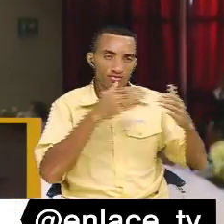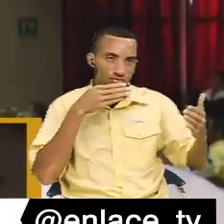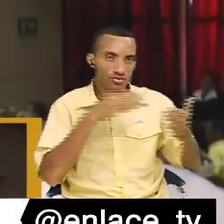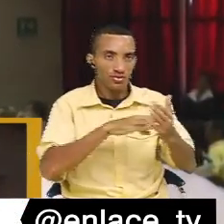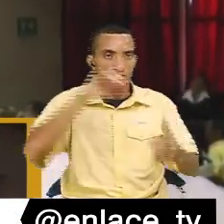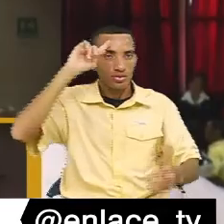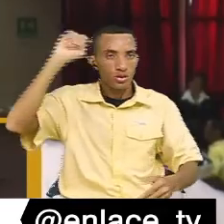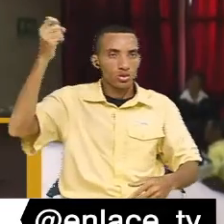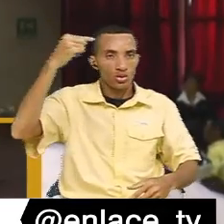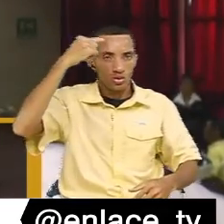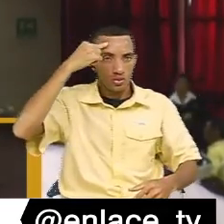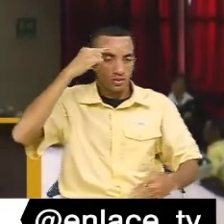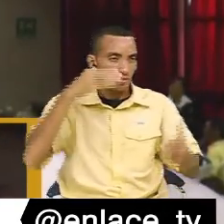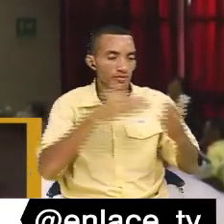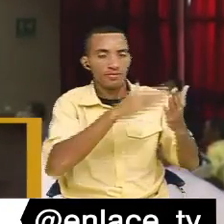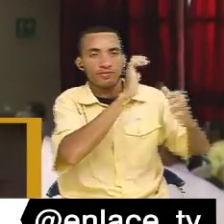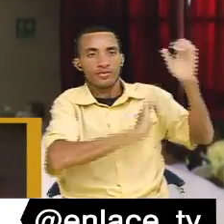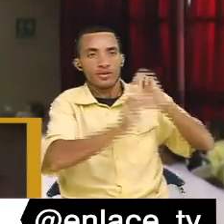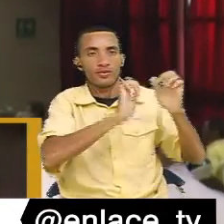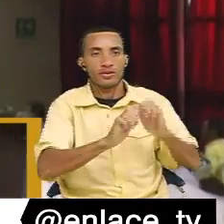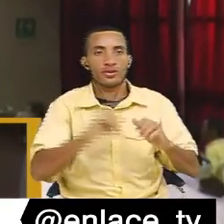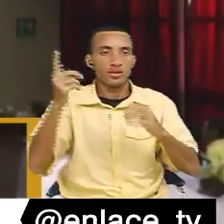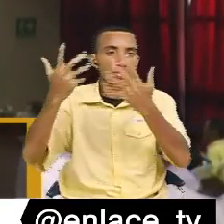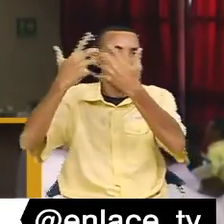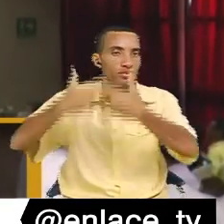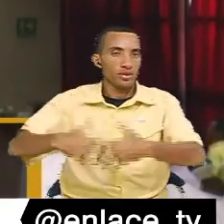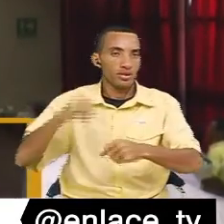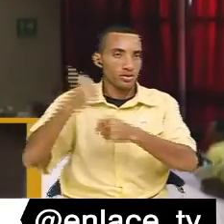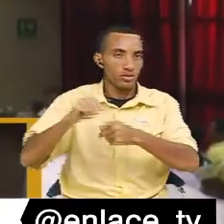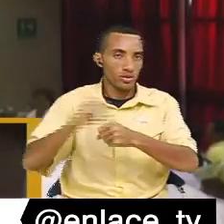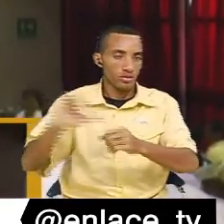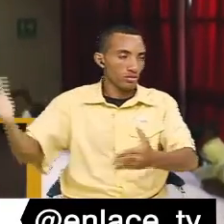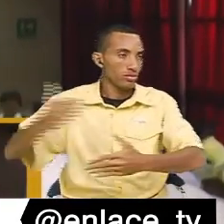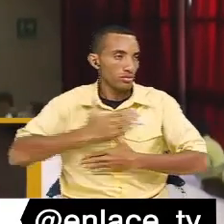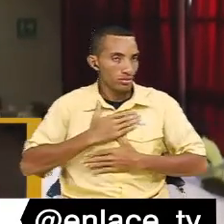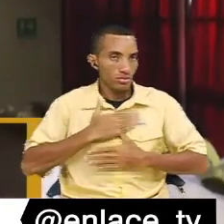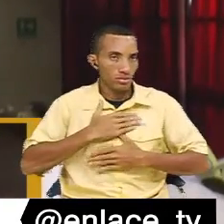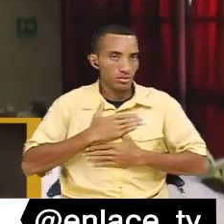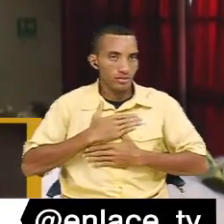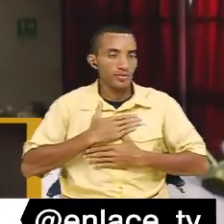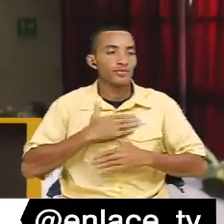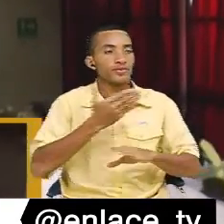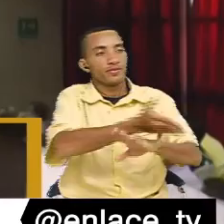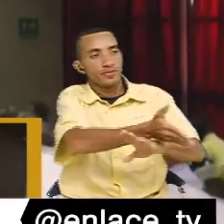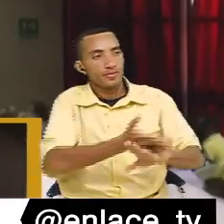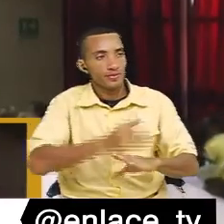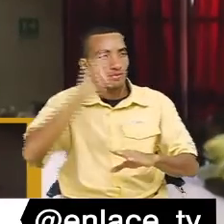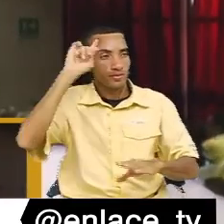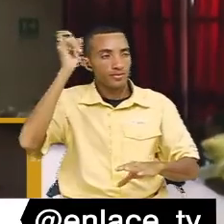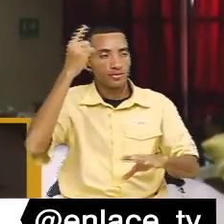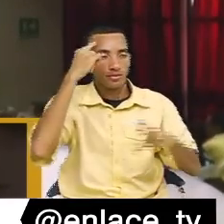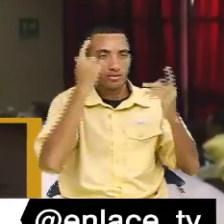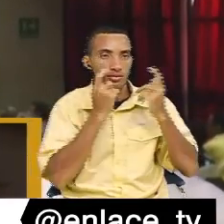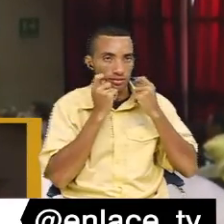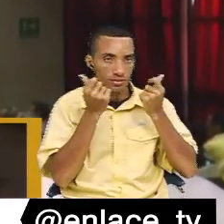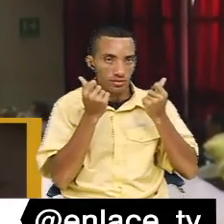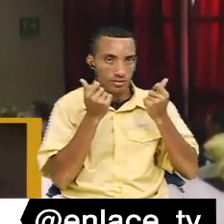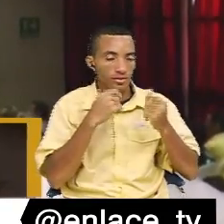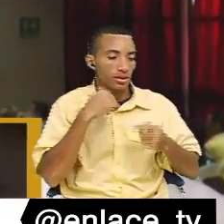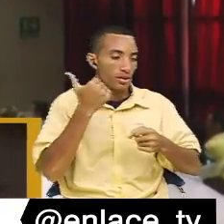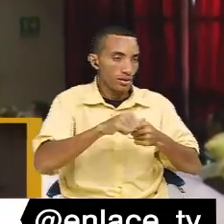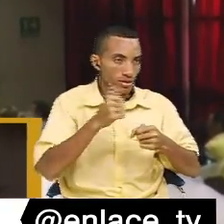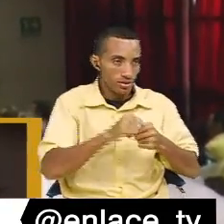gobierno para defender nuestra empresa, para exigirle al gobierno Santos que tiene que modernizar nuestra refinería y